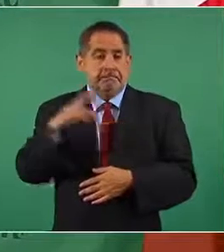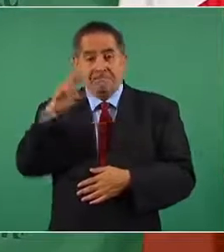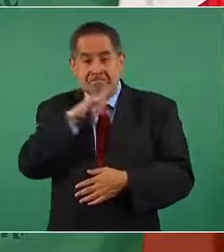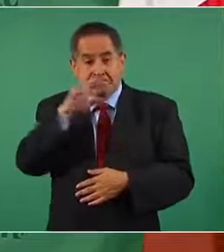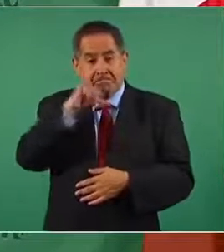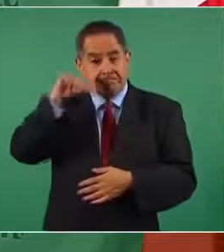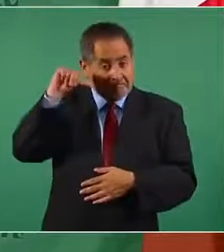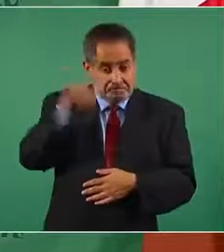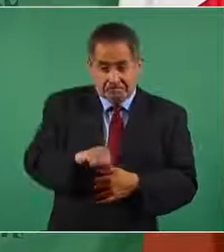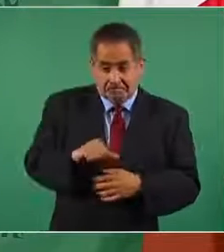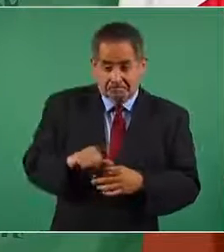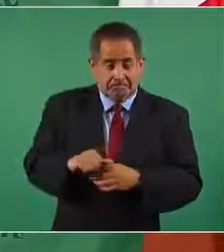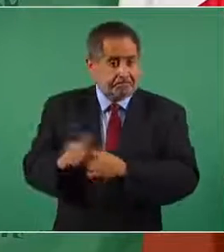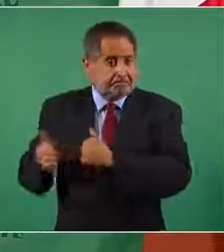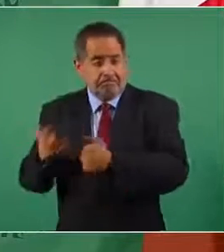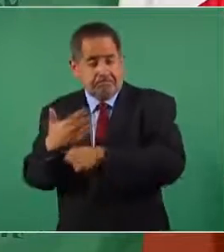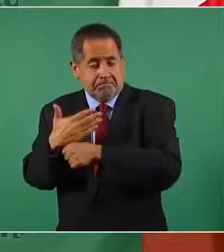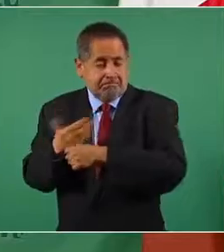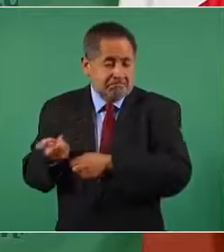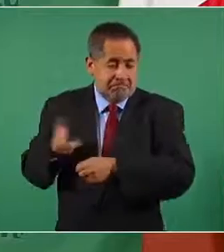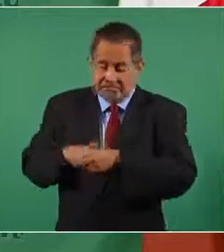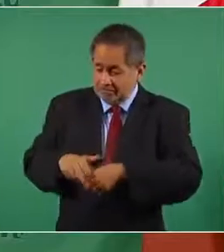atiende pronto.